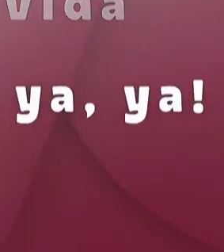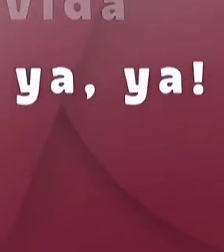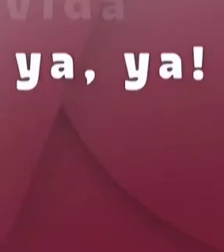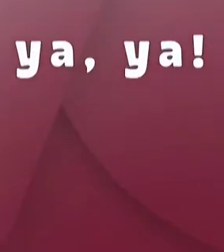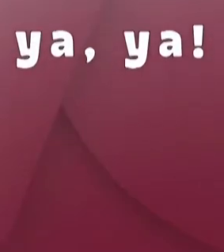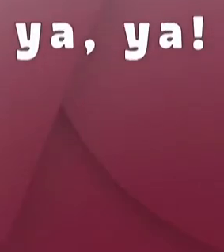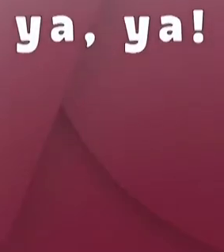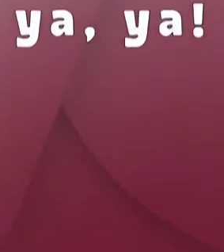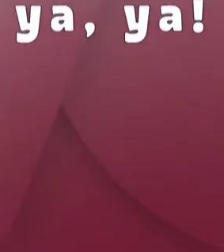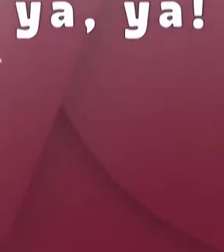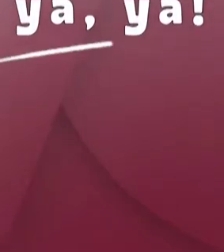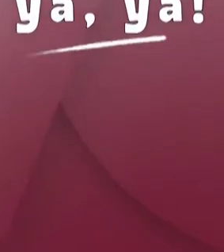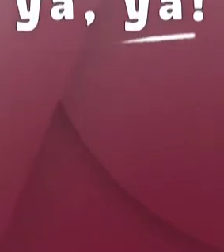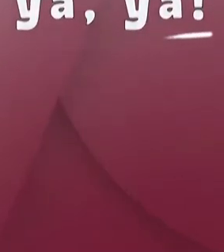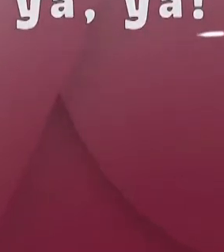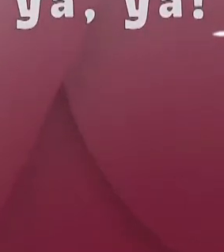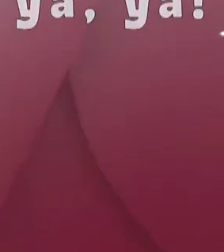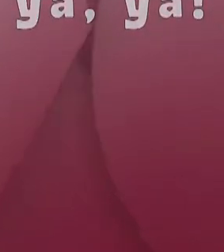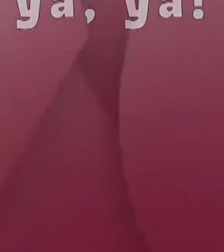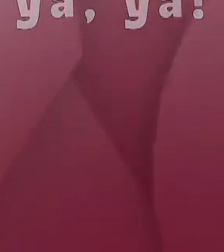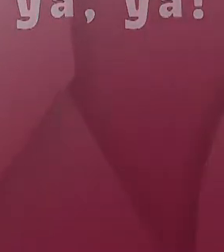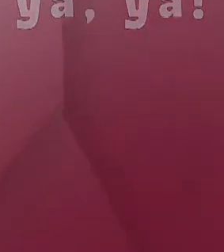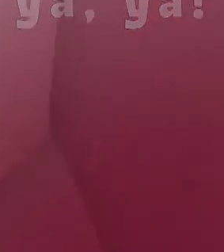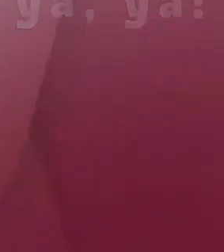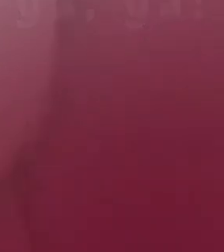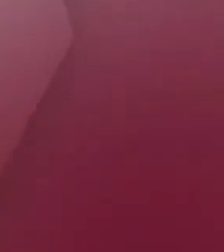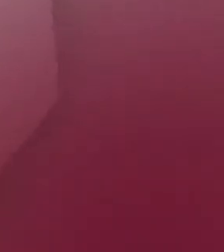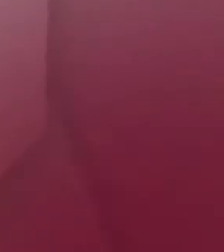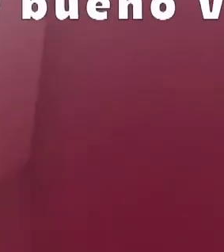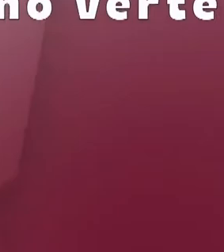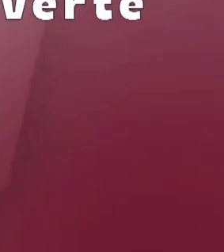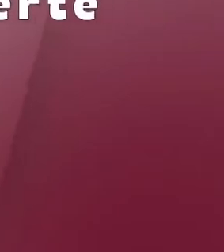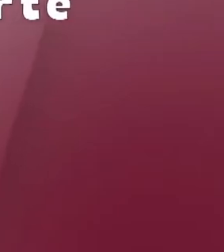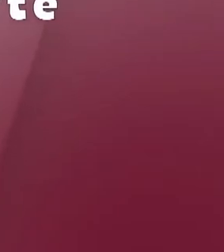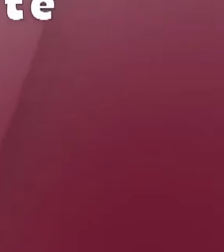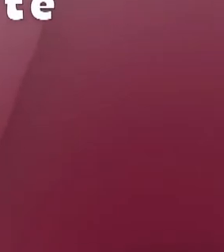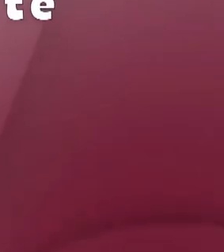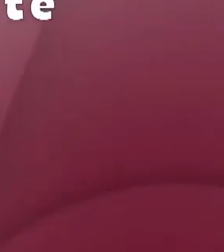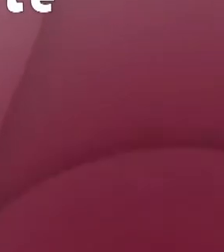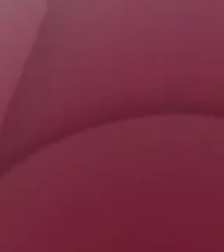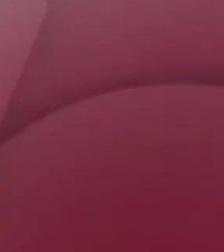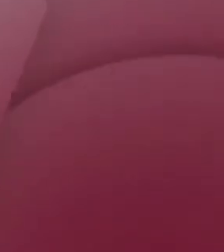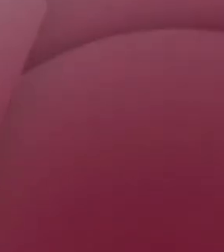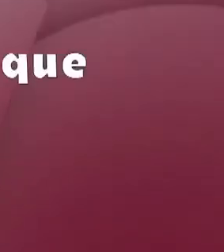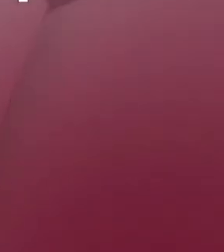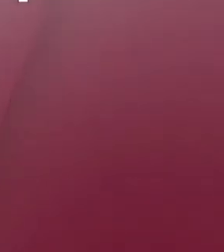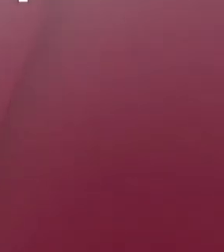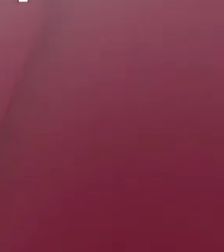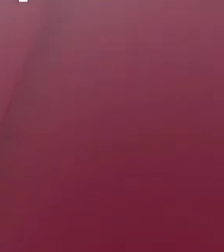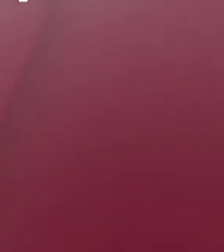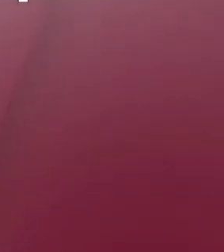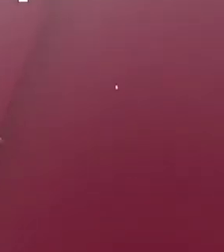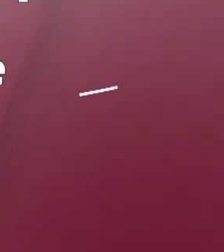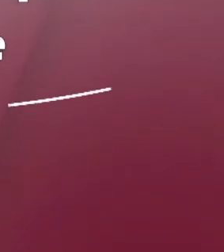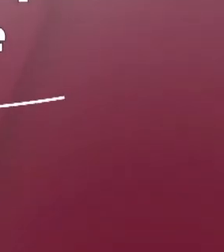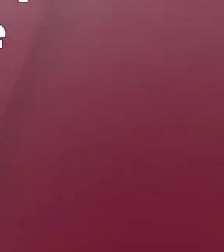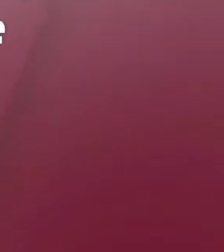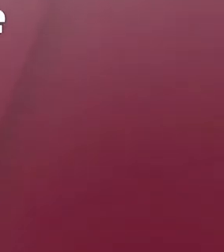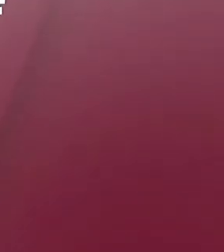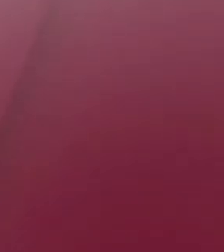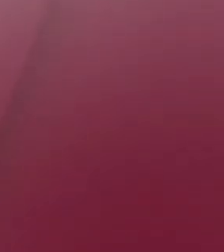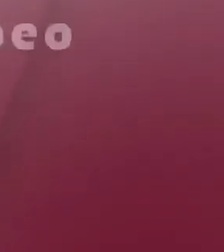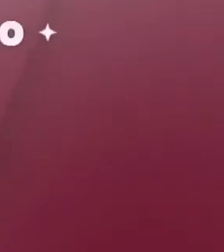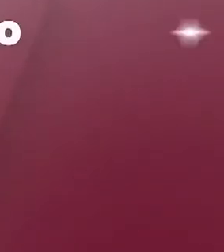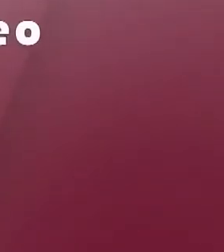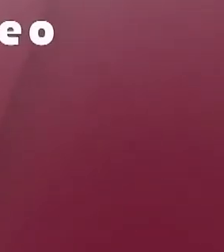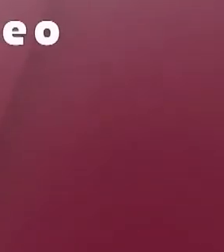no te la fumes, déjalo ya, ya. Hola, qué bueno verte, quiero platicarte algo que no saco de mi